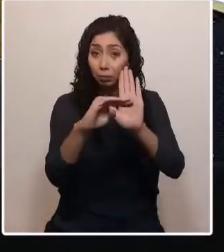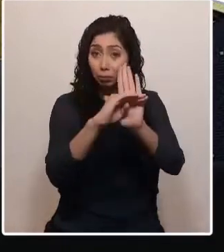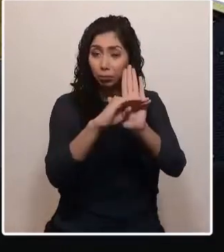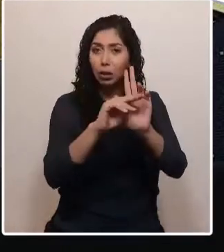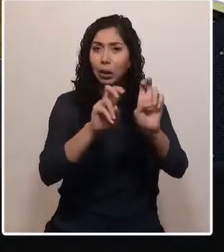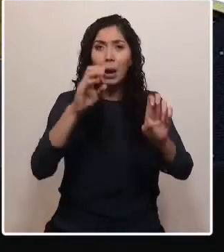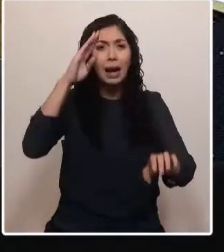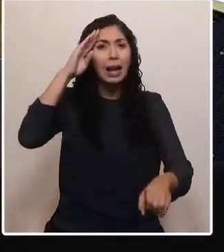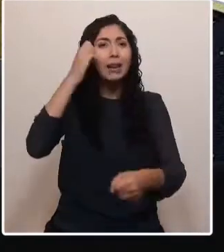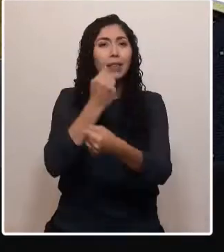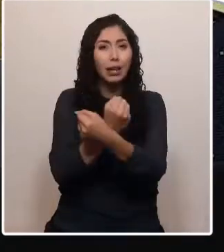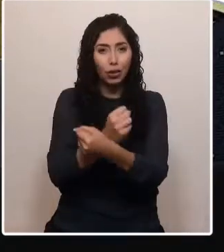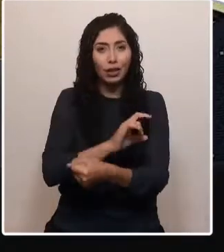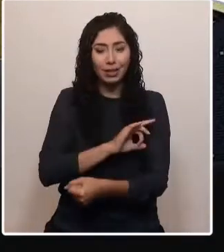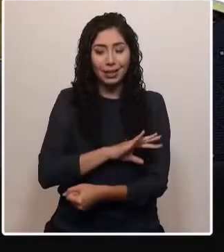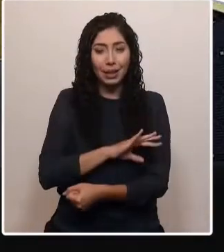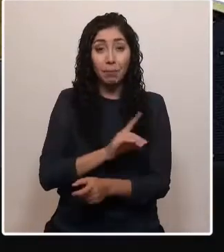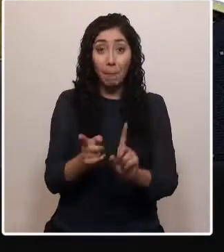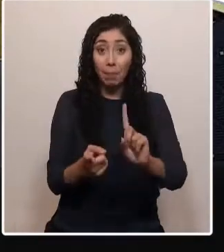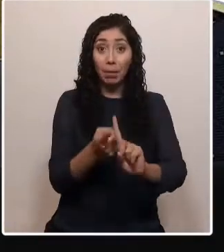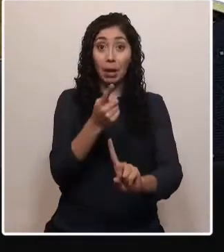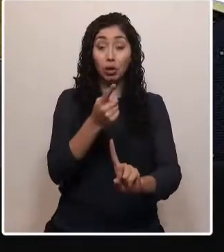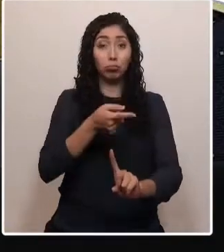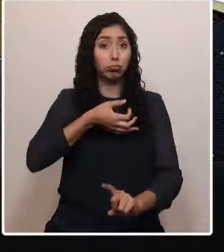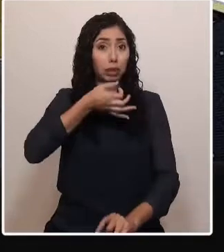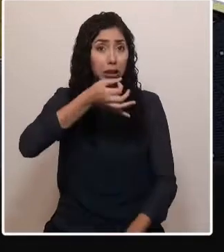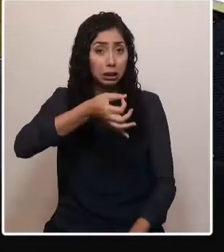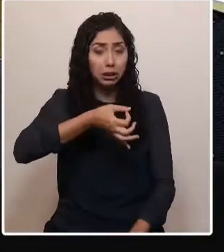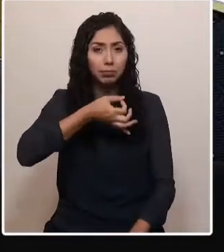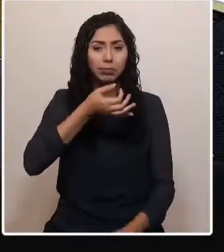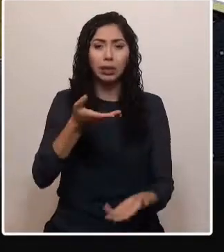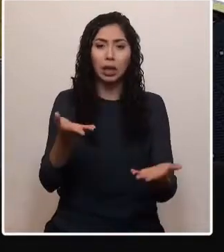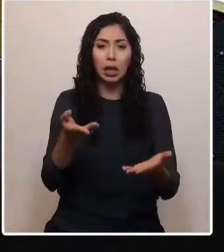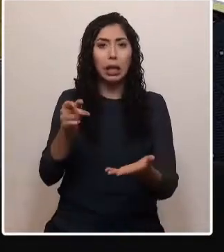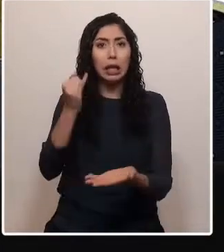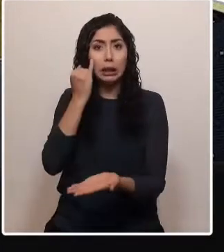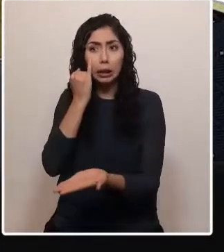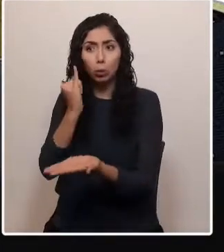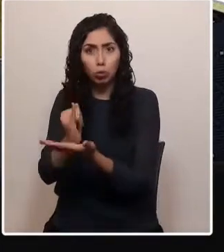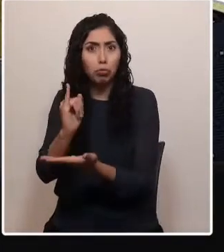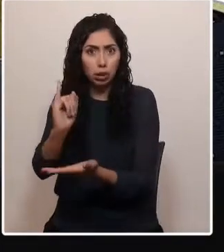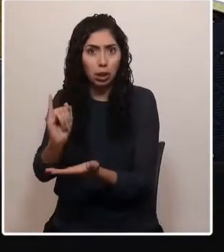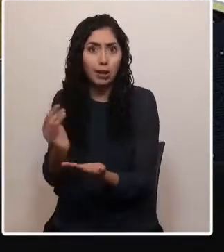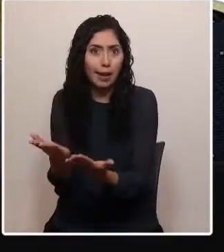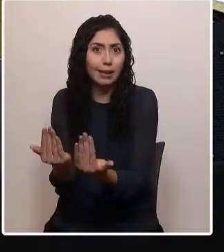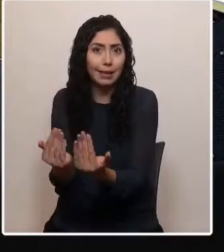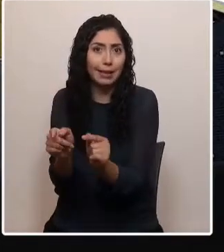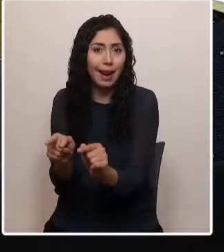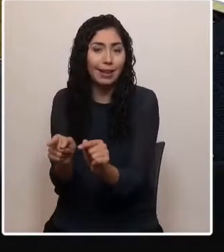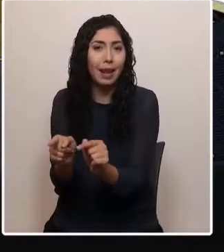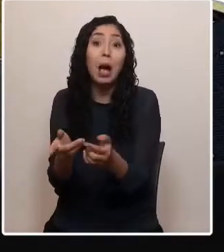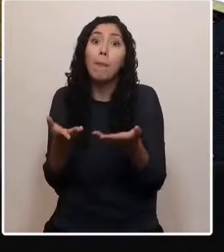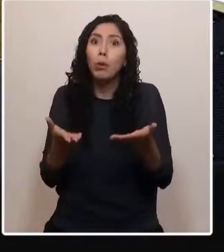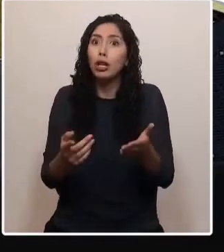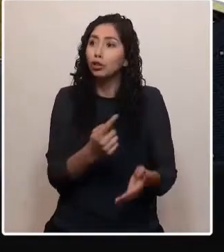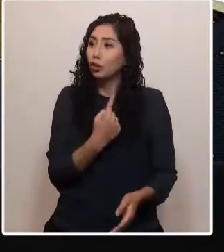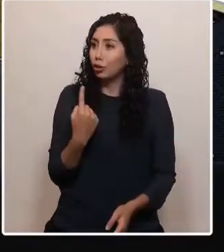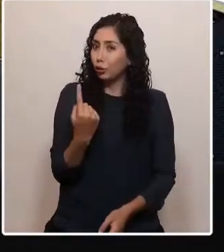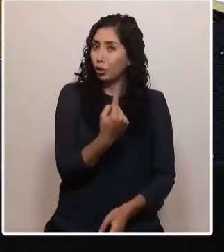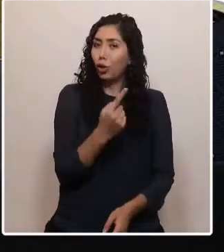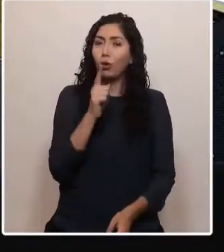Carabineros de Chile. Primero que todo, señalar que me parece una institución necesaria. Es por ello que estamos planteando